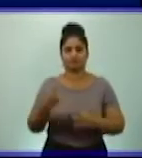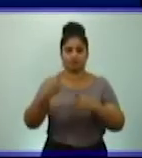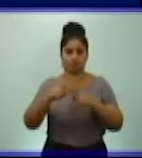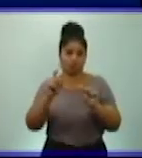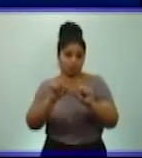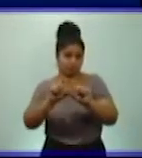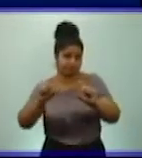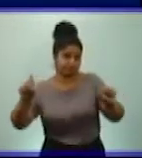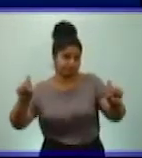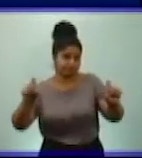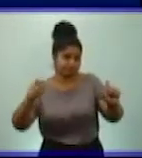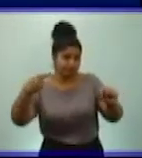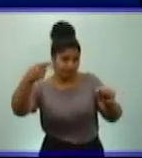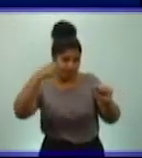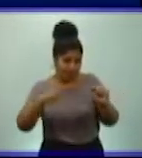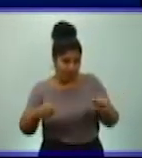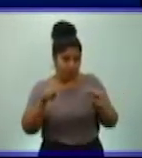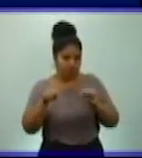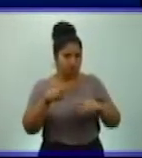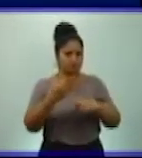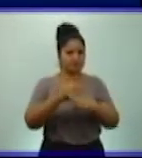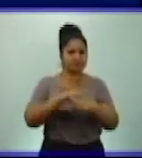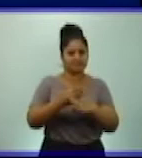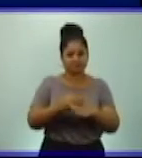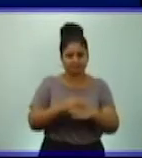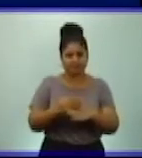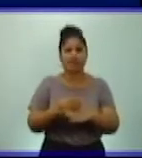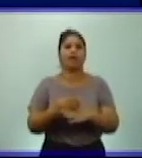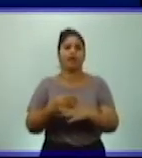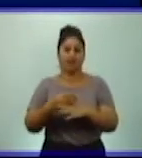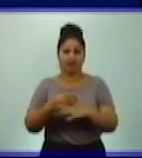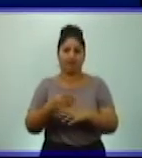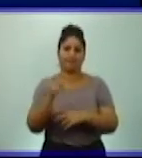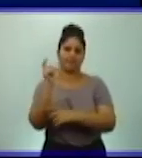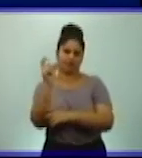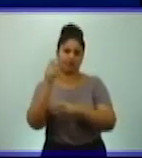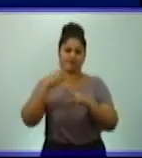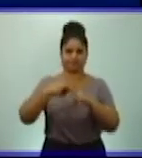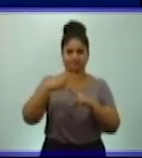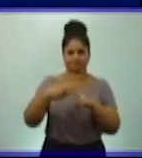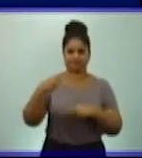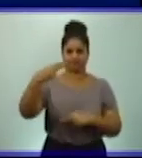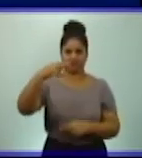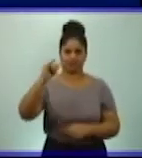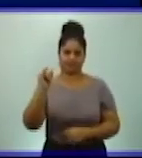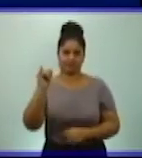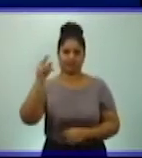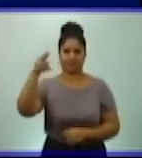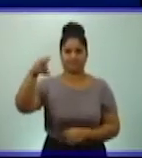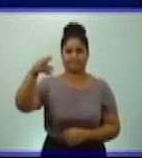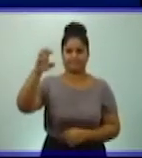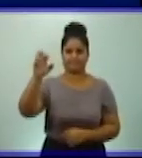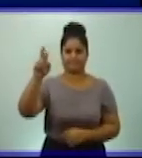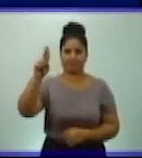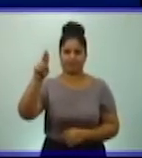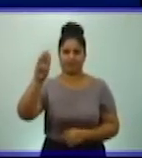porque el poema dice, ni el vil recelo, tu que tú contraste. Y